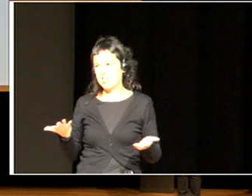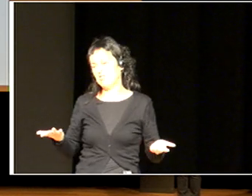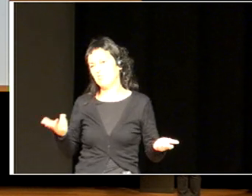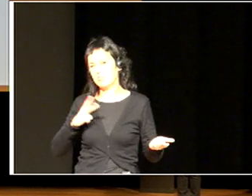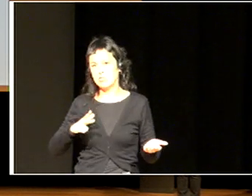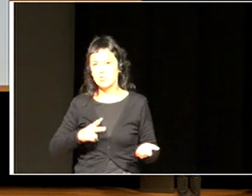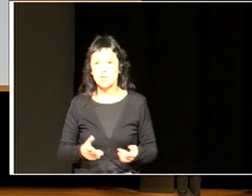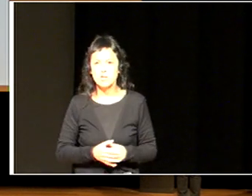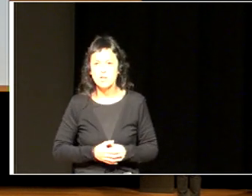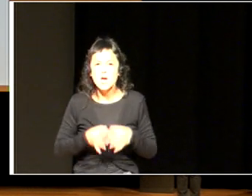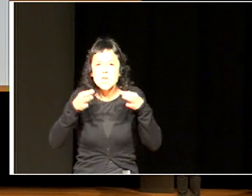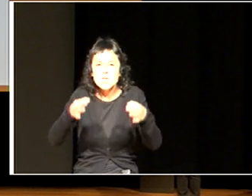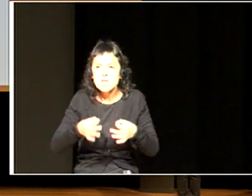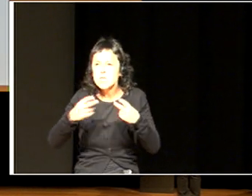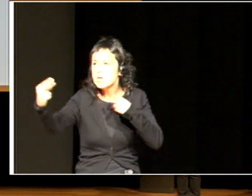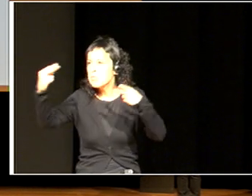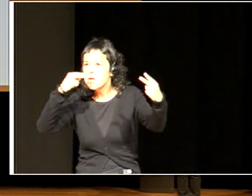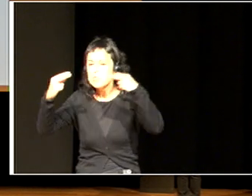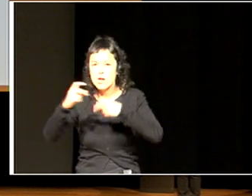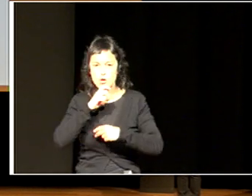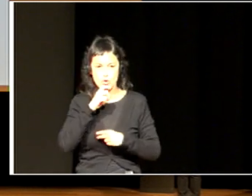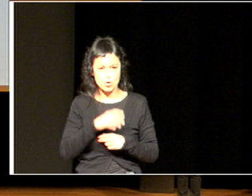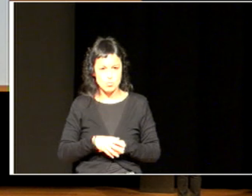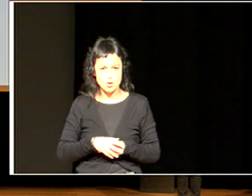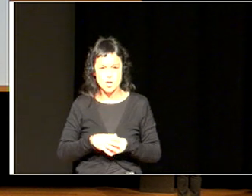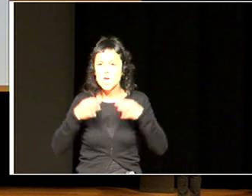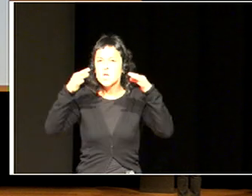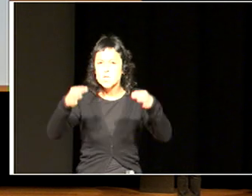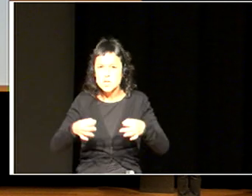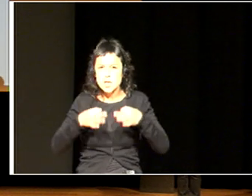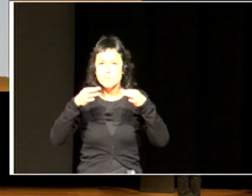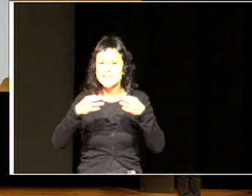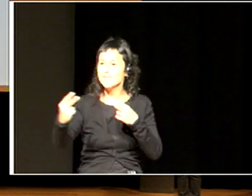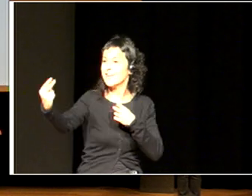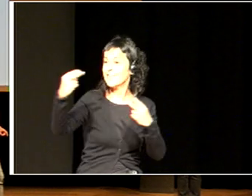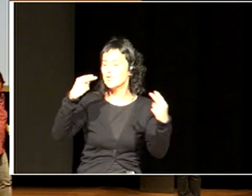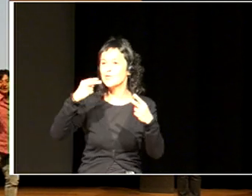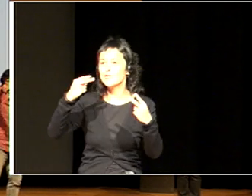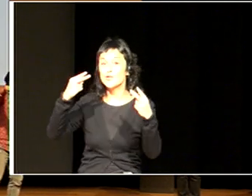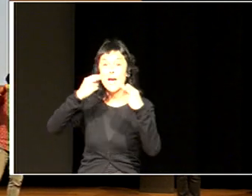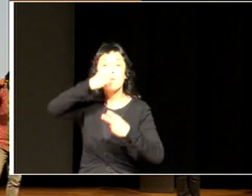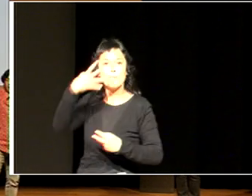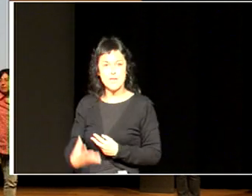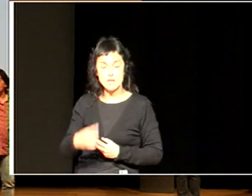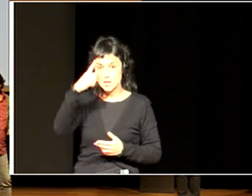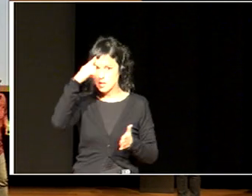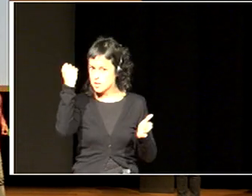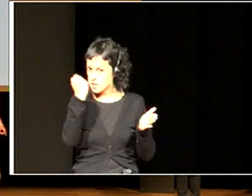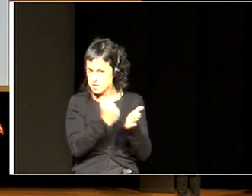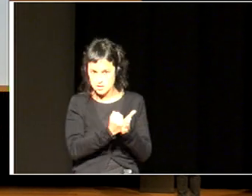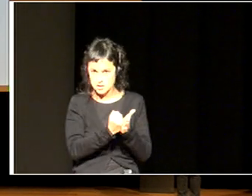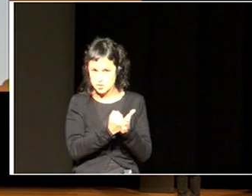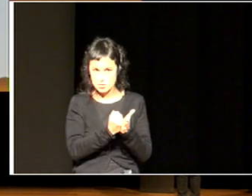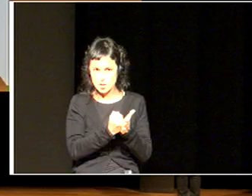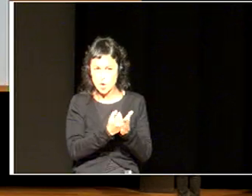siempre pendientes de la mirada externa siempre pendientes de que los demás nos vean bien y este estereotipo lo que hace es que nos ha